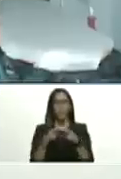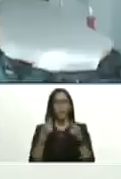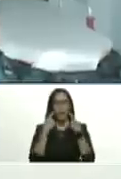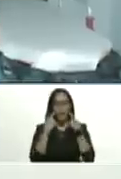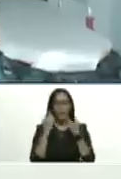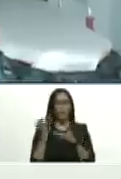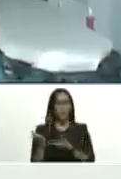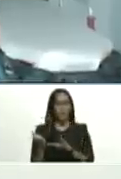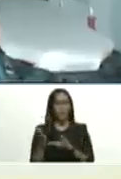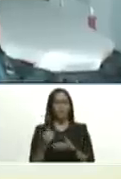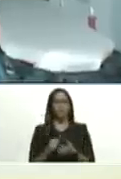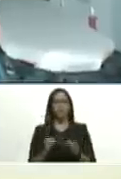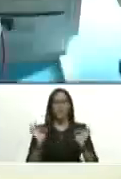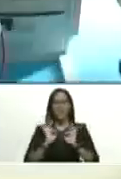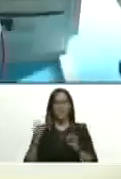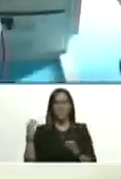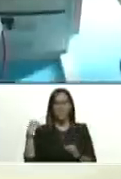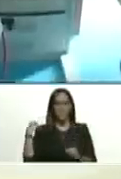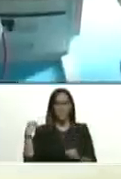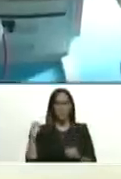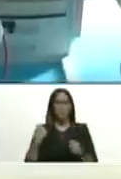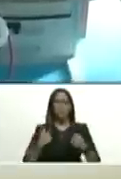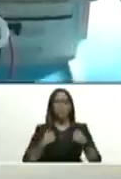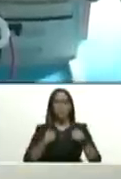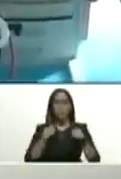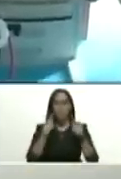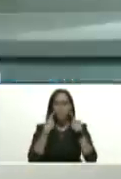nosotros, nadie me lo contó, yo lo vi,